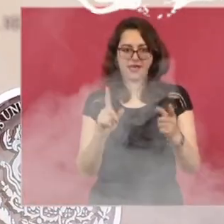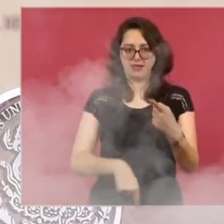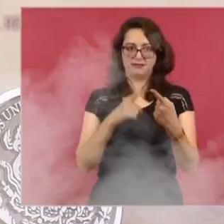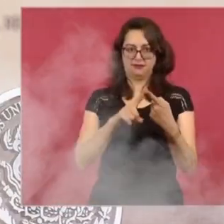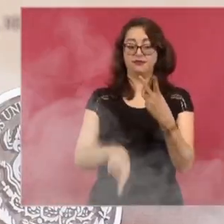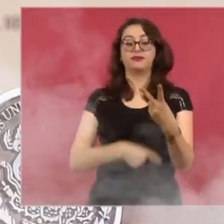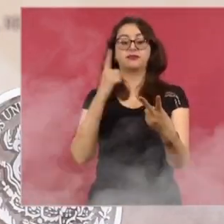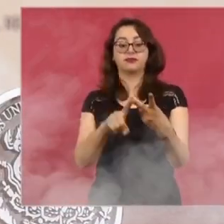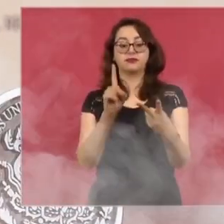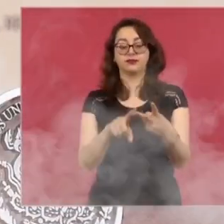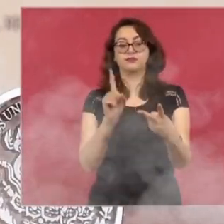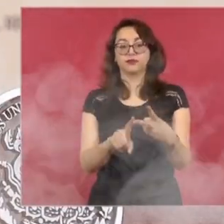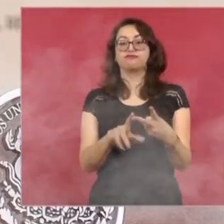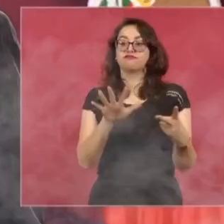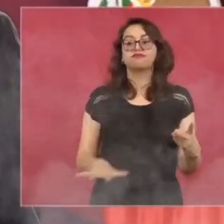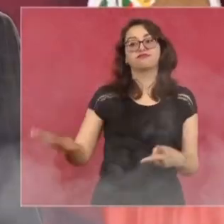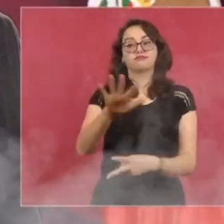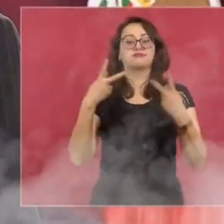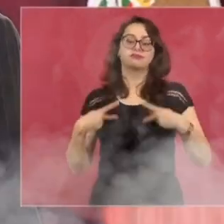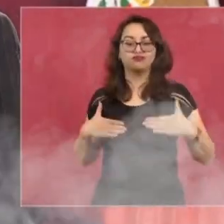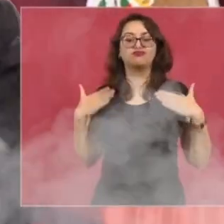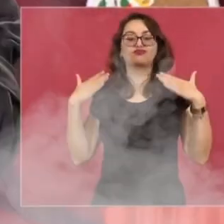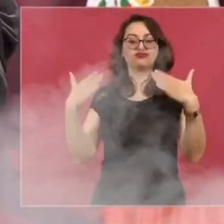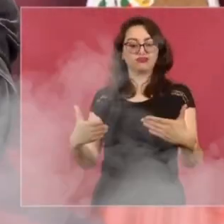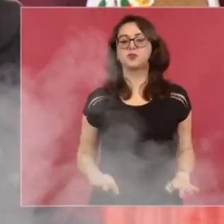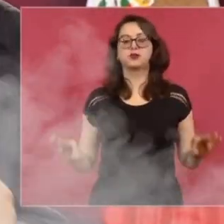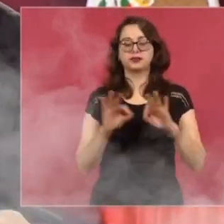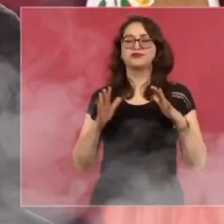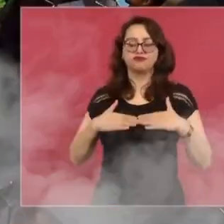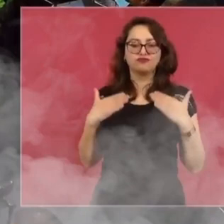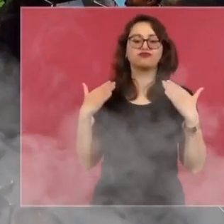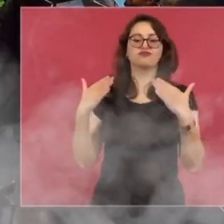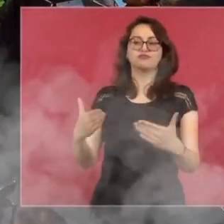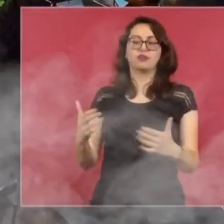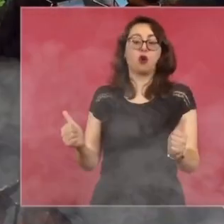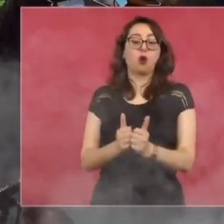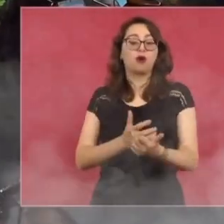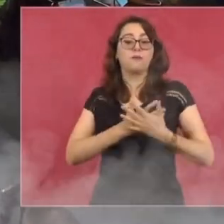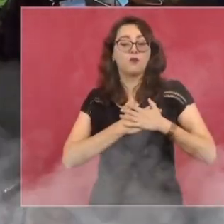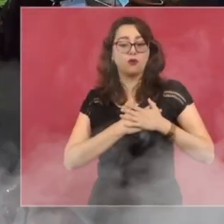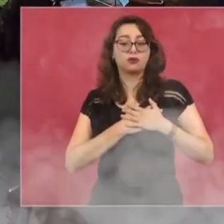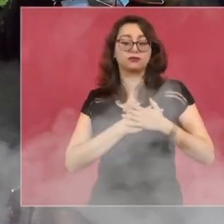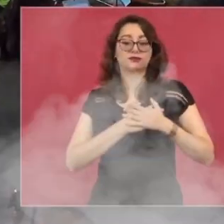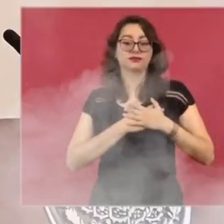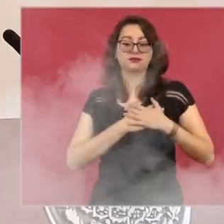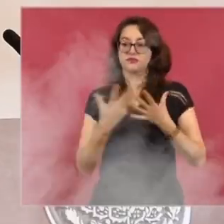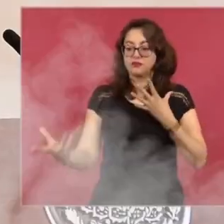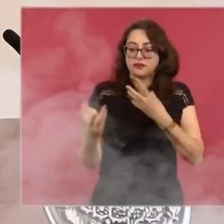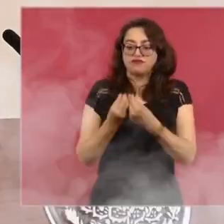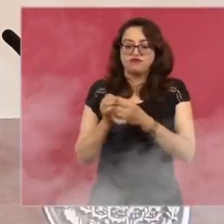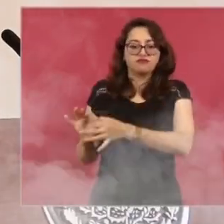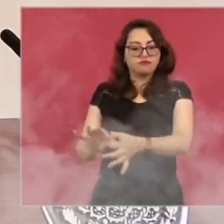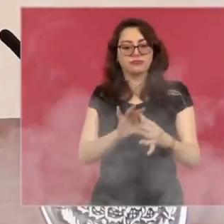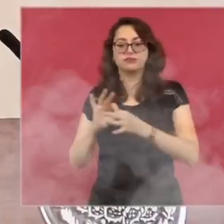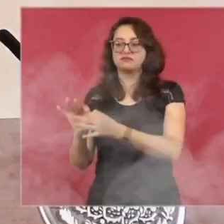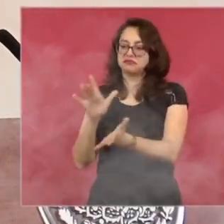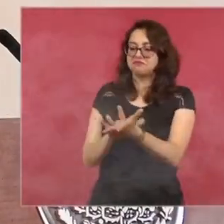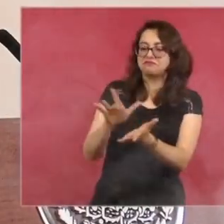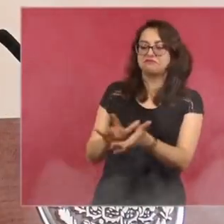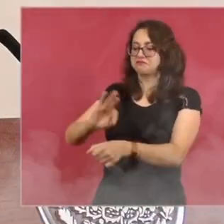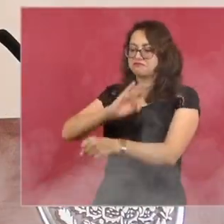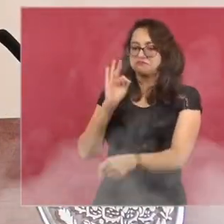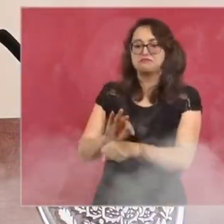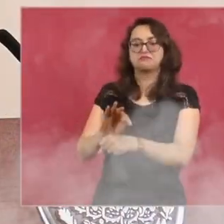tenerle confianza al pueblo. Primero, amar al pueblo, identificarse con el pueblo, estar a favor del